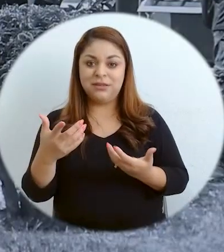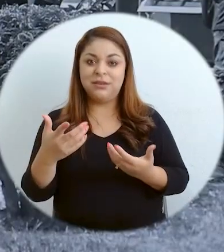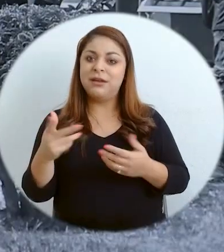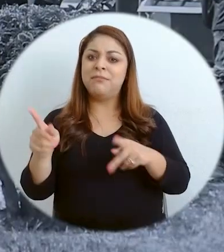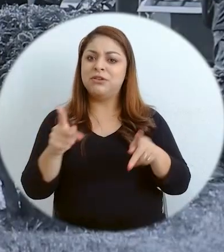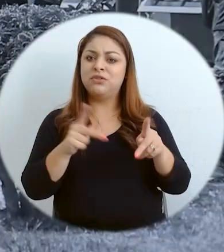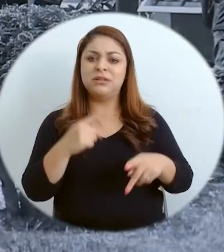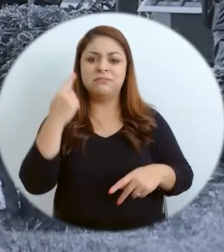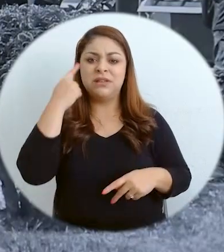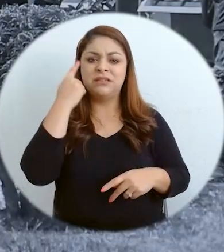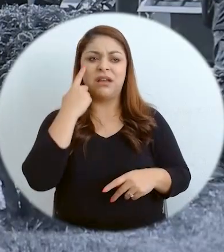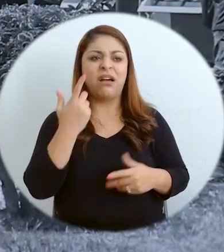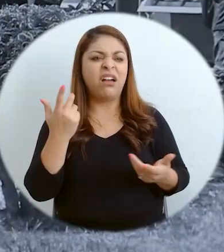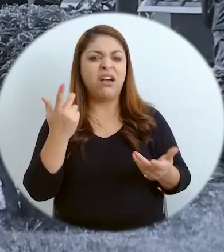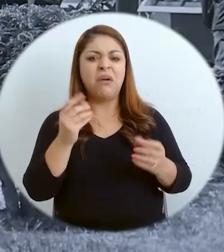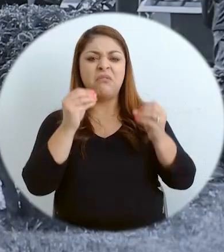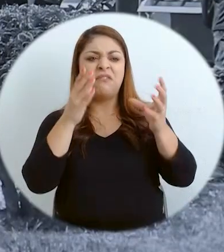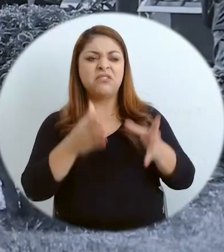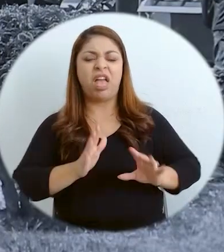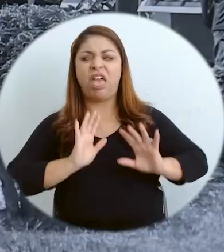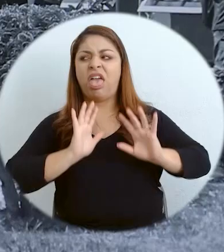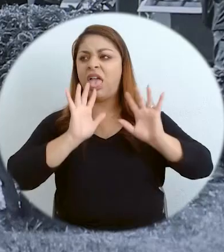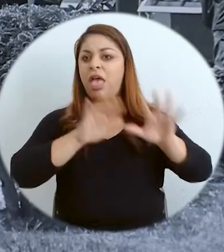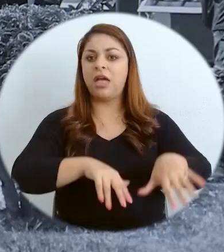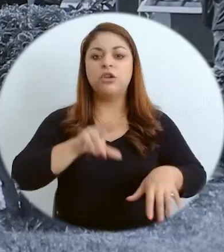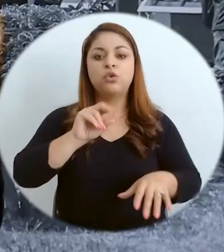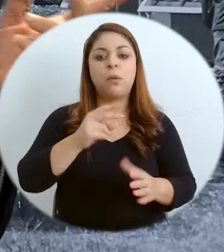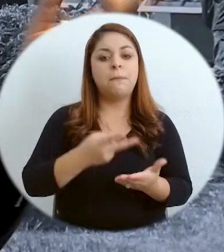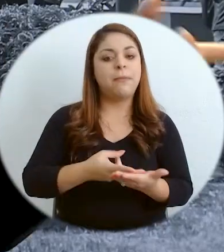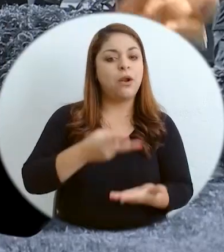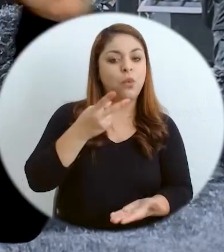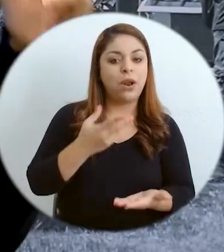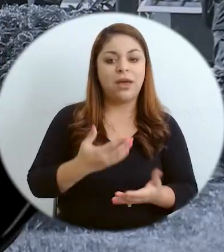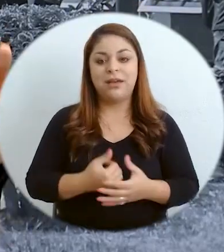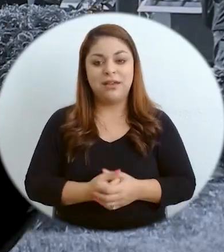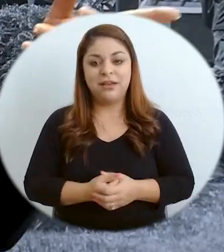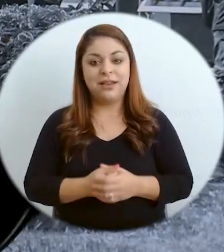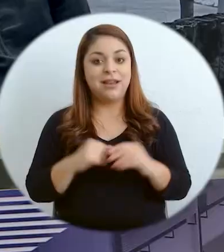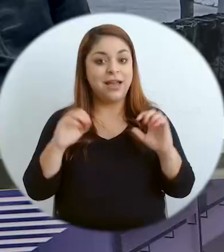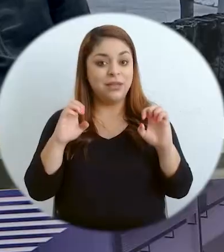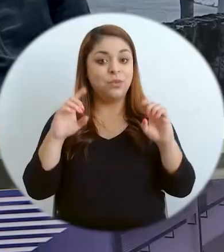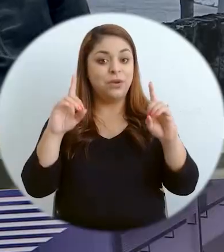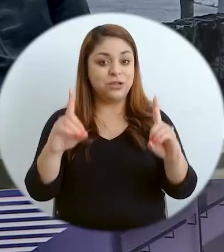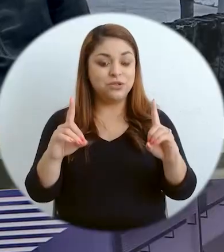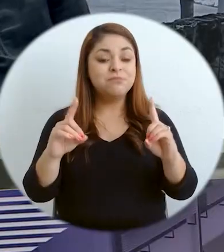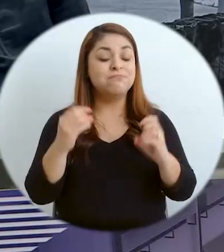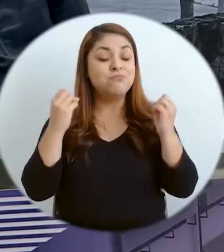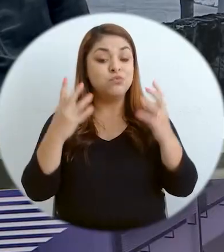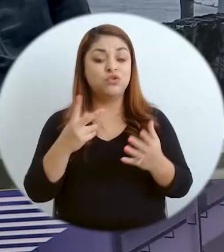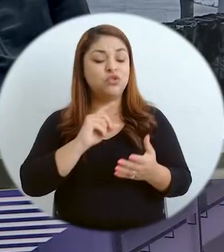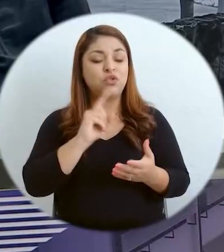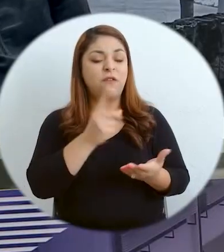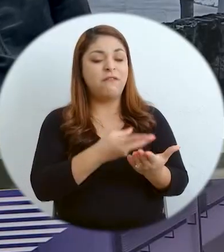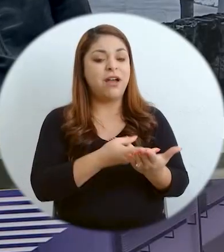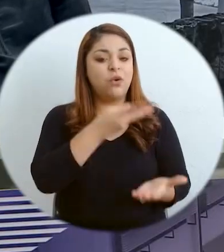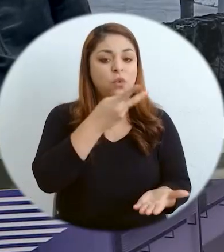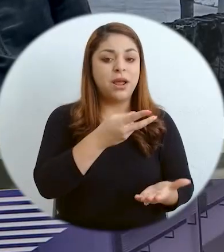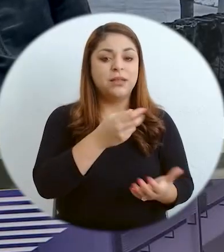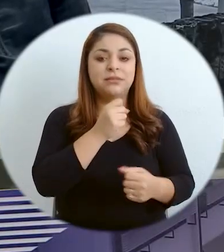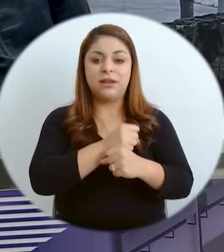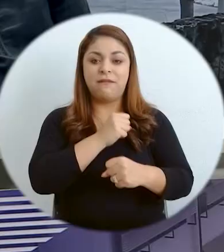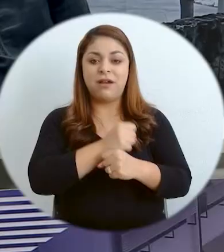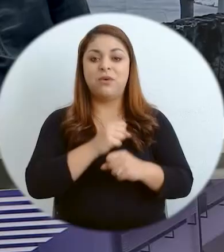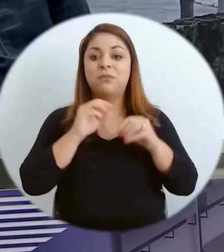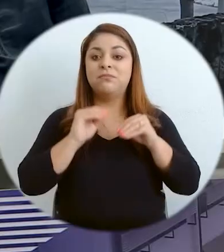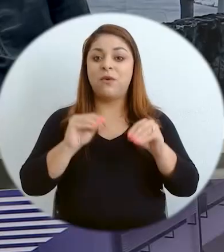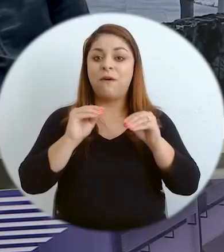la gente parece no valorar el tema de la educación, porque si bien es cierto que no se valora, ¿verdad?, el trabajo del docente,